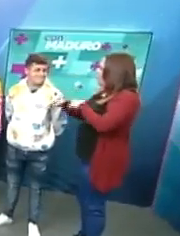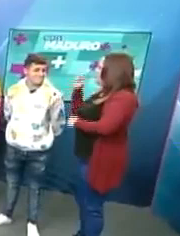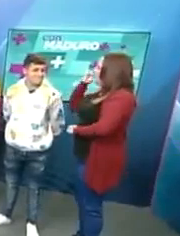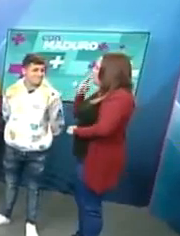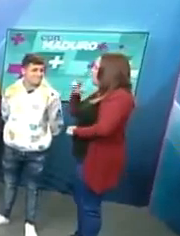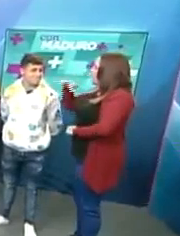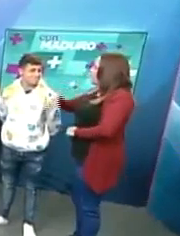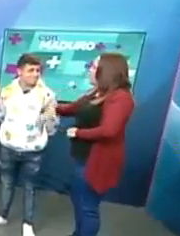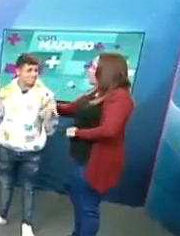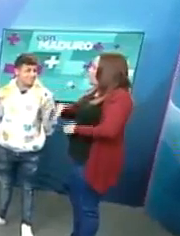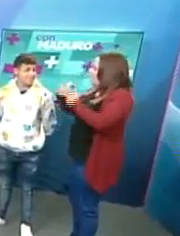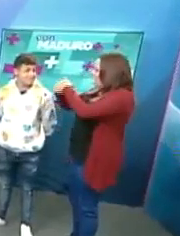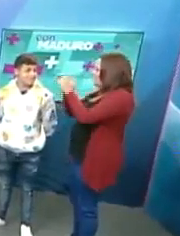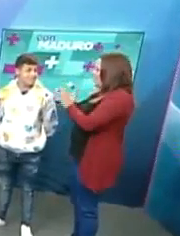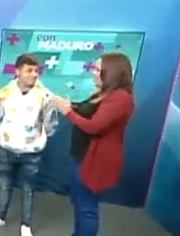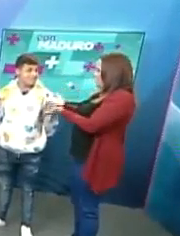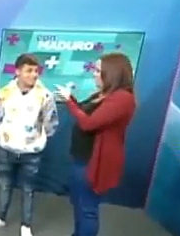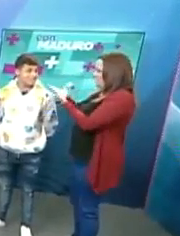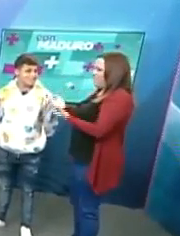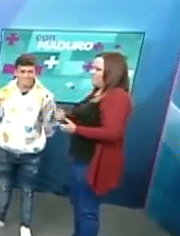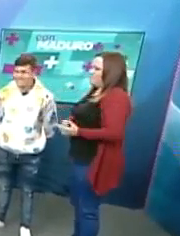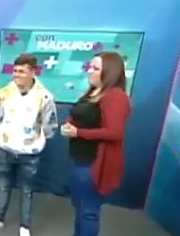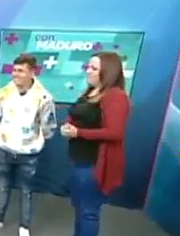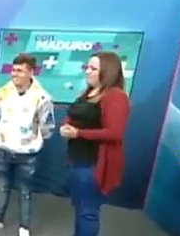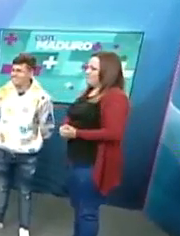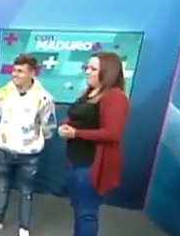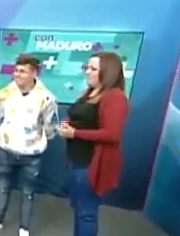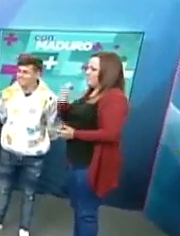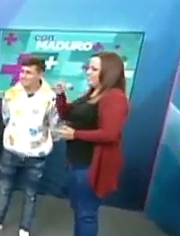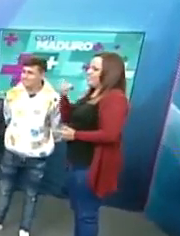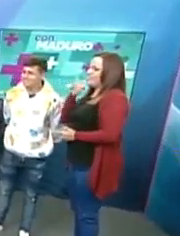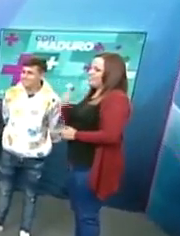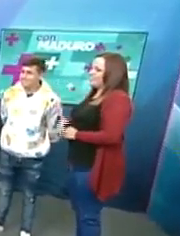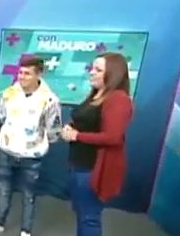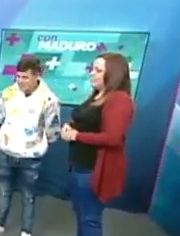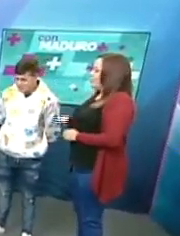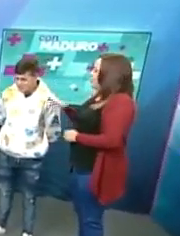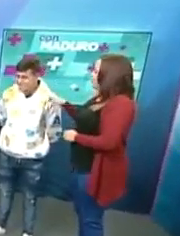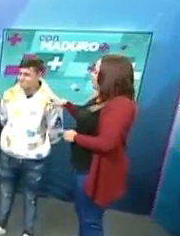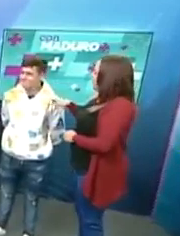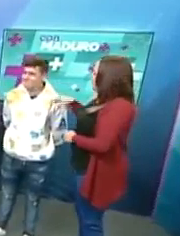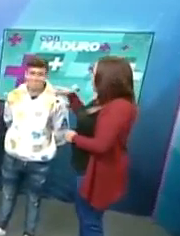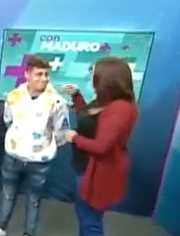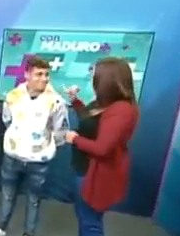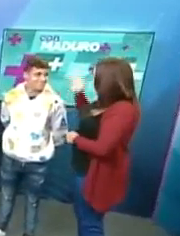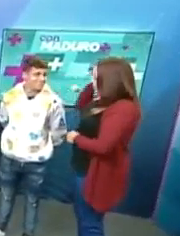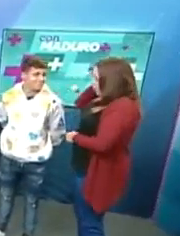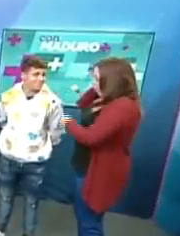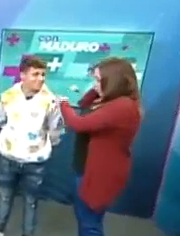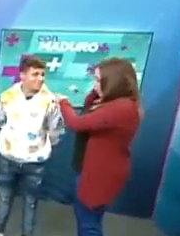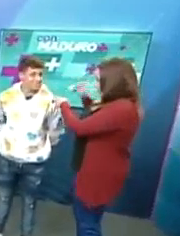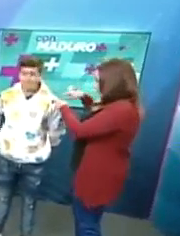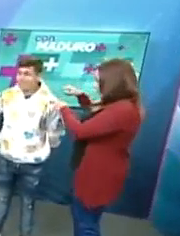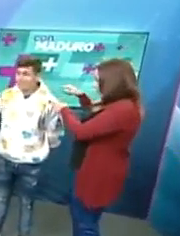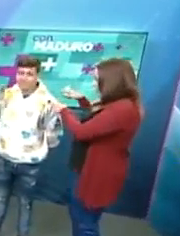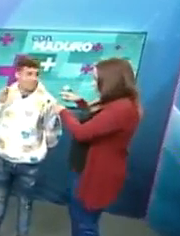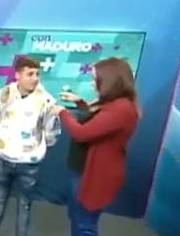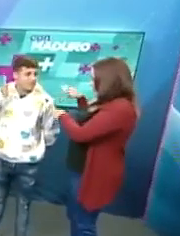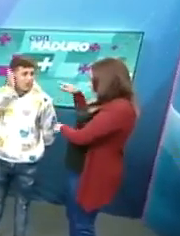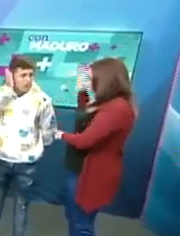Bolívar, estado Anzoátegui. Jean, ¿tú tienes una discapacidad auditiva?